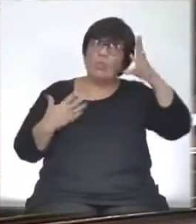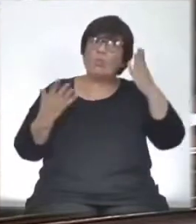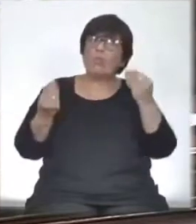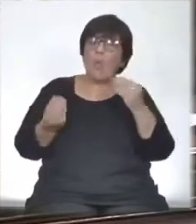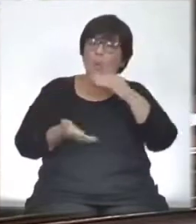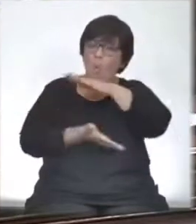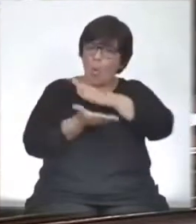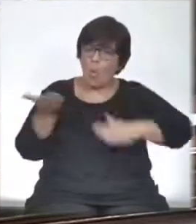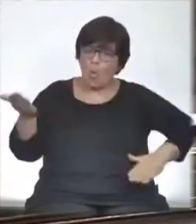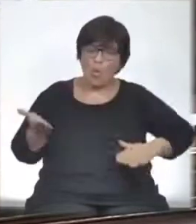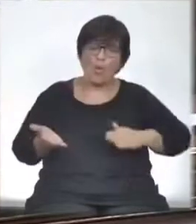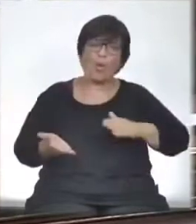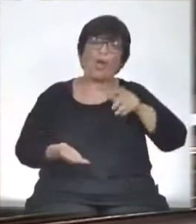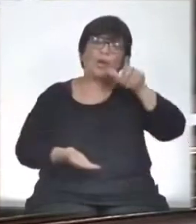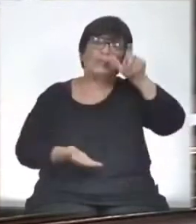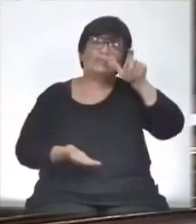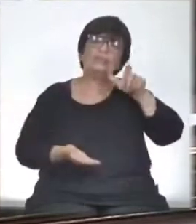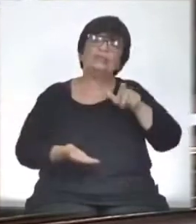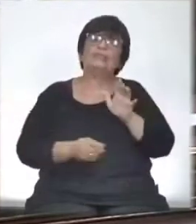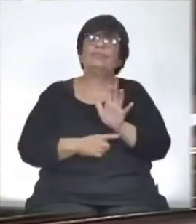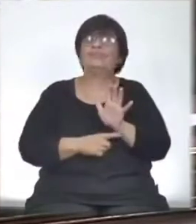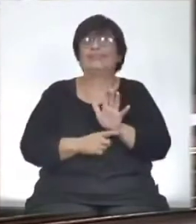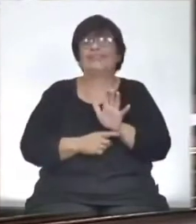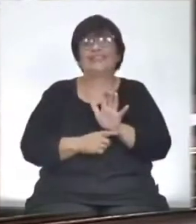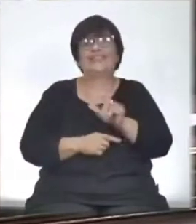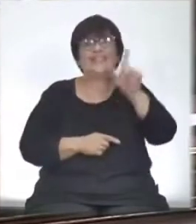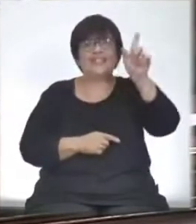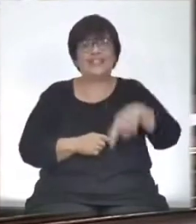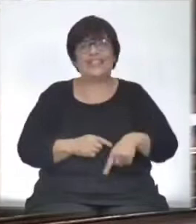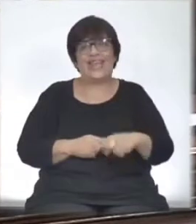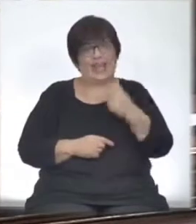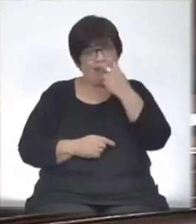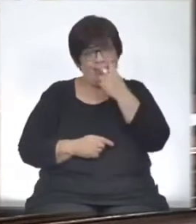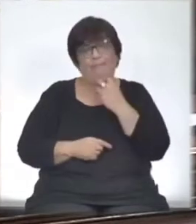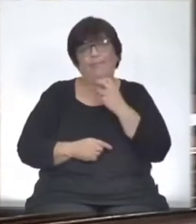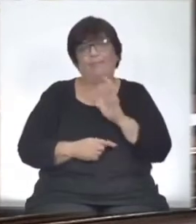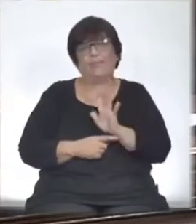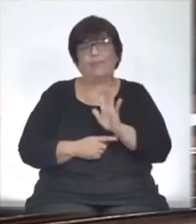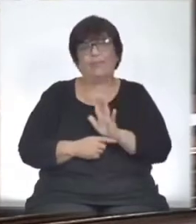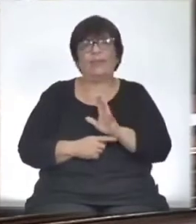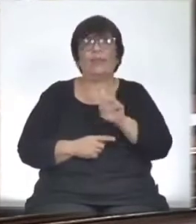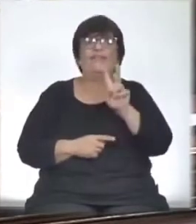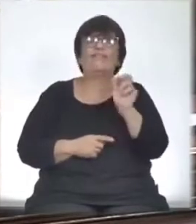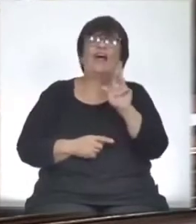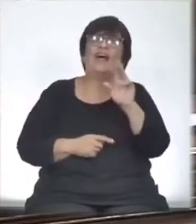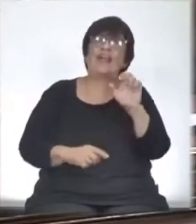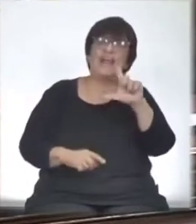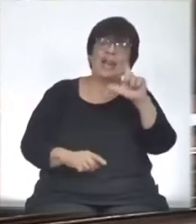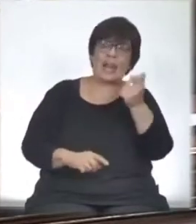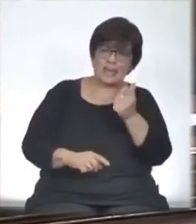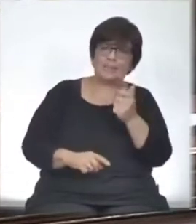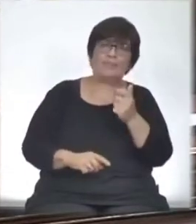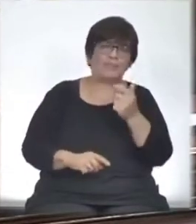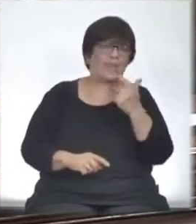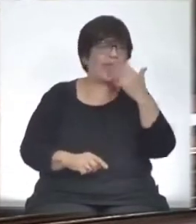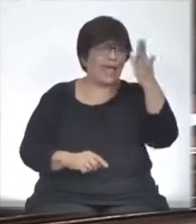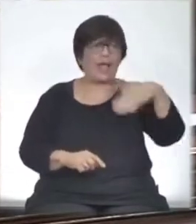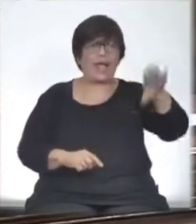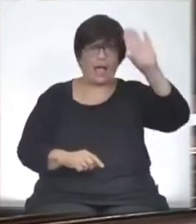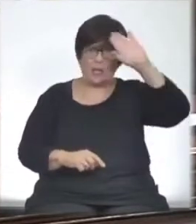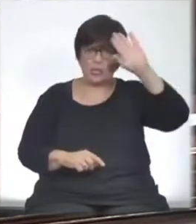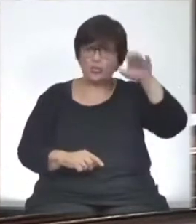poeta, tenía que ser Maragato, ¿no? Wenceslao Varela, hombre gaucho,